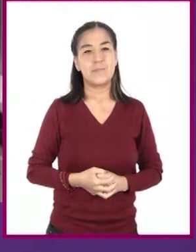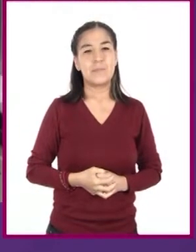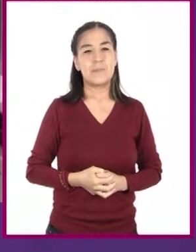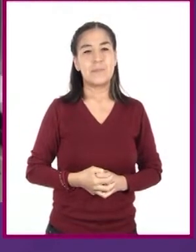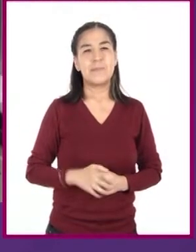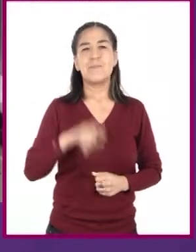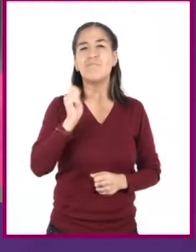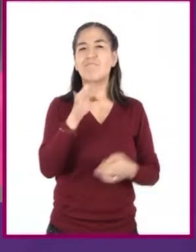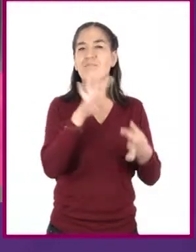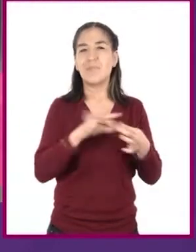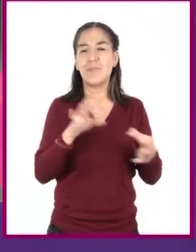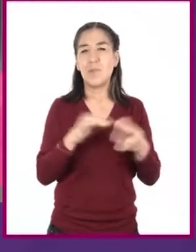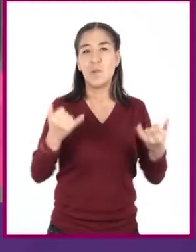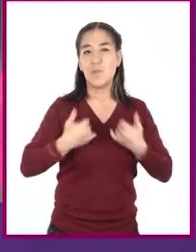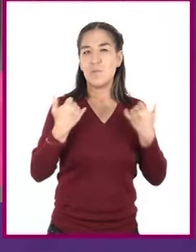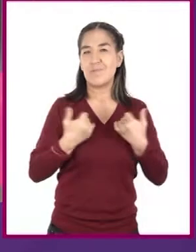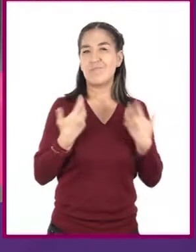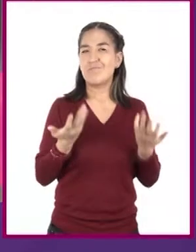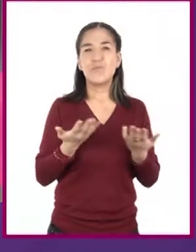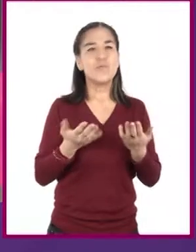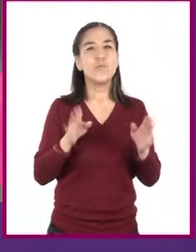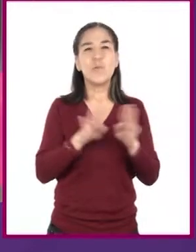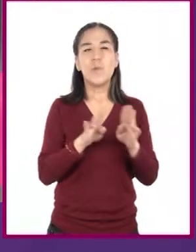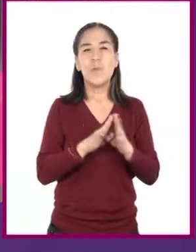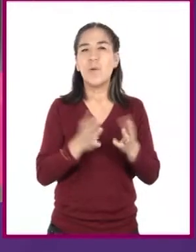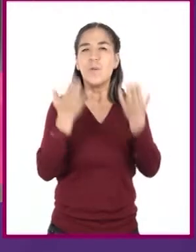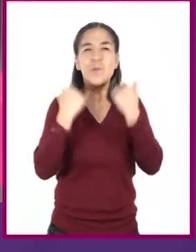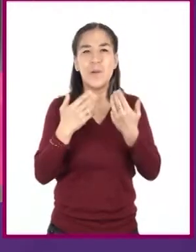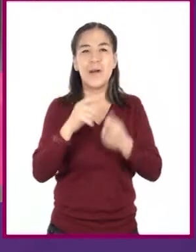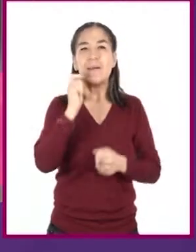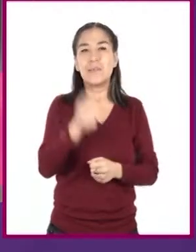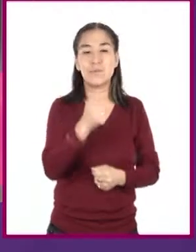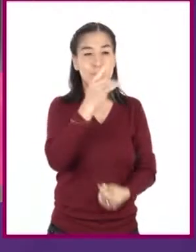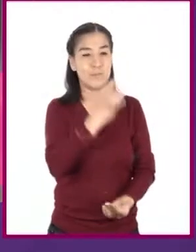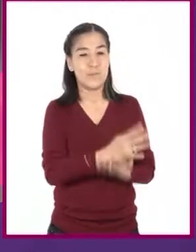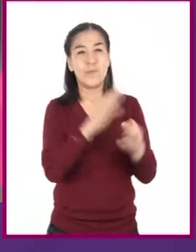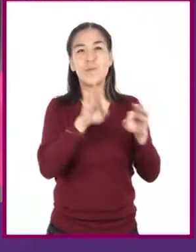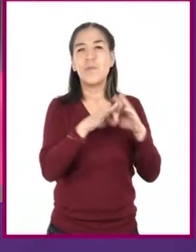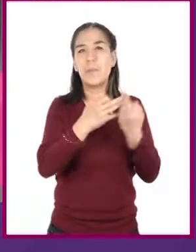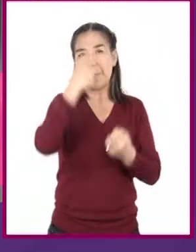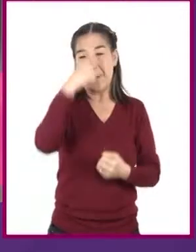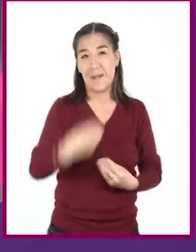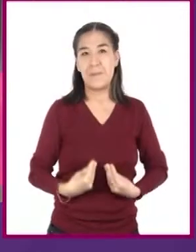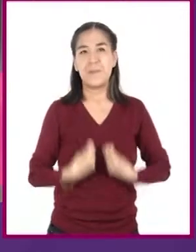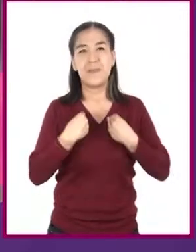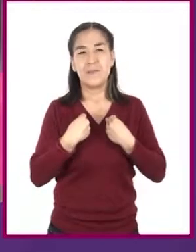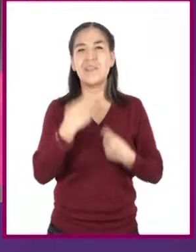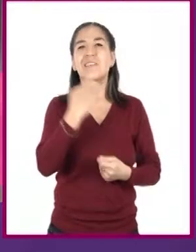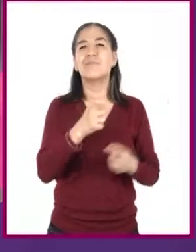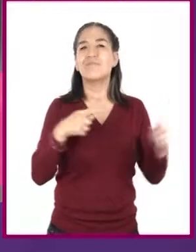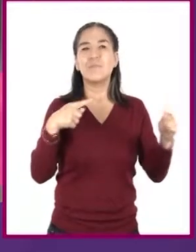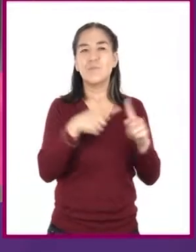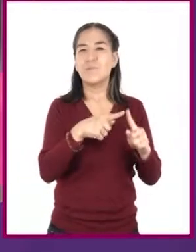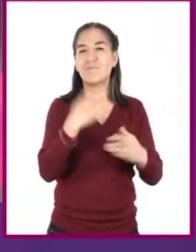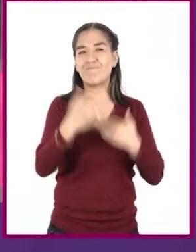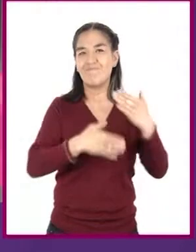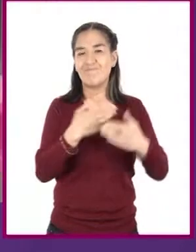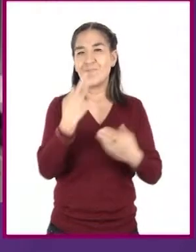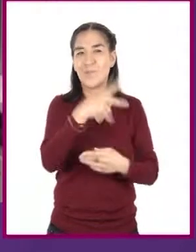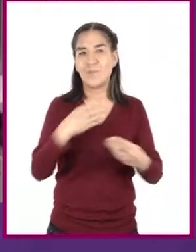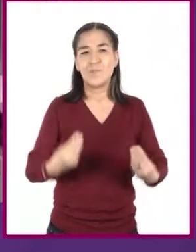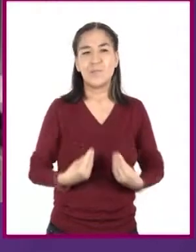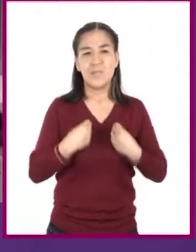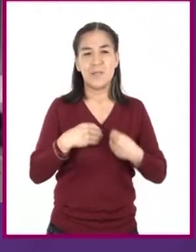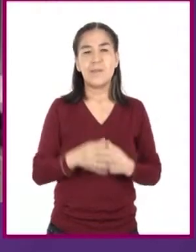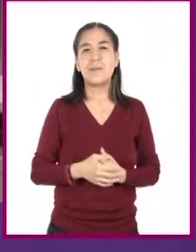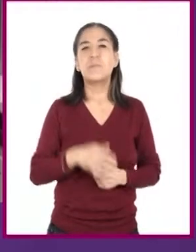Aclaremos que la juventud no existe, es decir, no hay una sola forma de vivir este momento particular de la vida, por lo que siempre